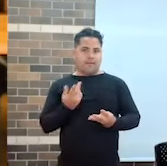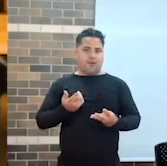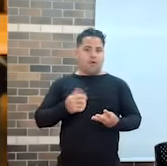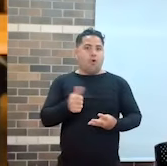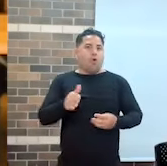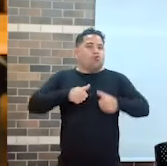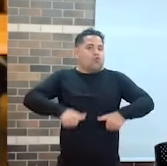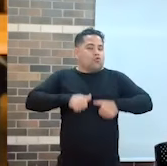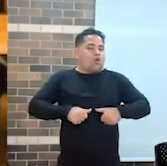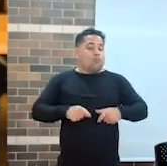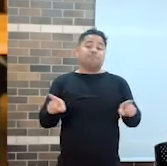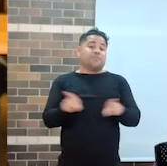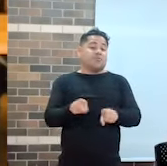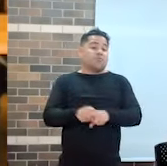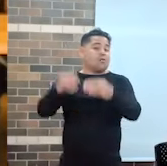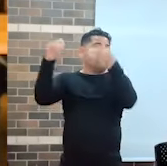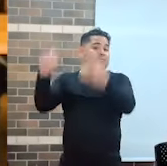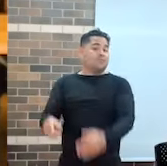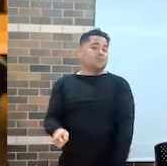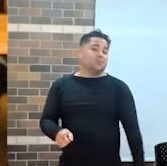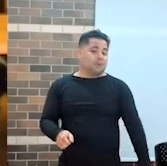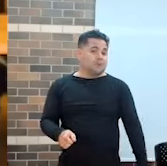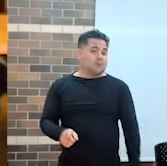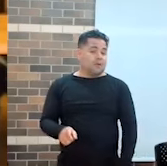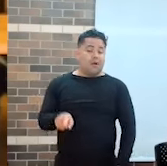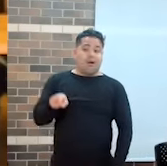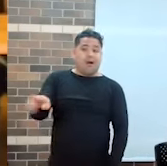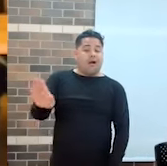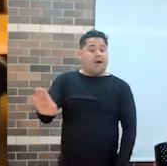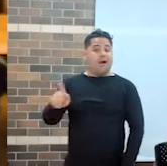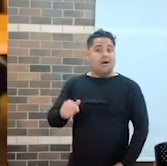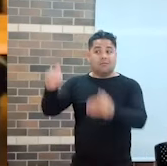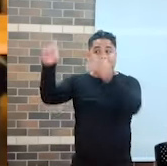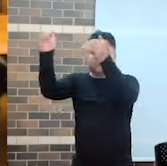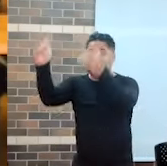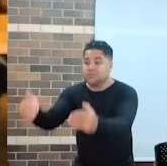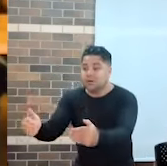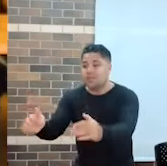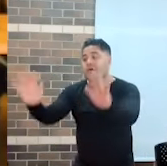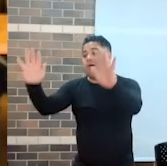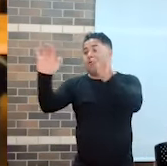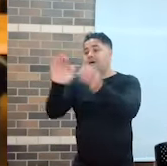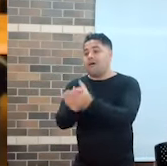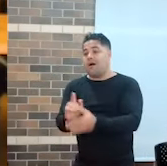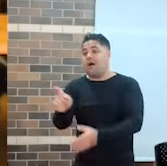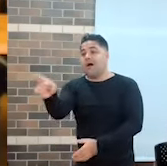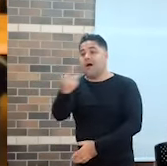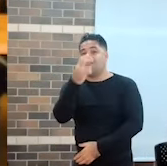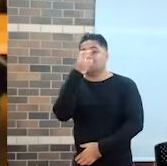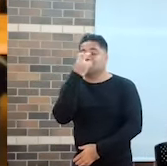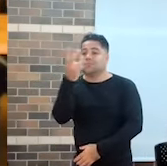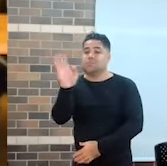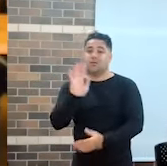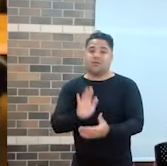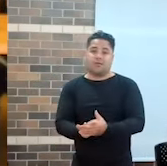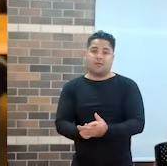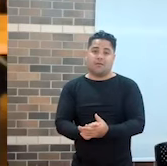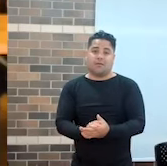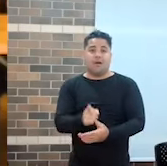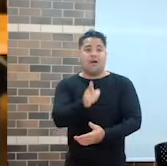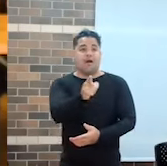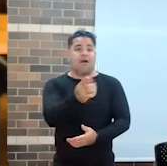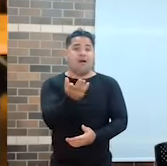con la discapacidad. Los sujetos son normalmente reducidos a esa categoría como, ahí va la persona ciega o ahí va la persona